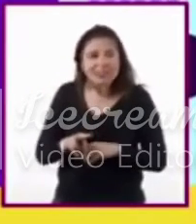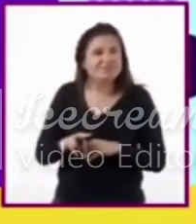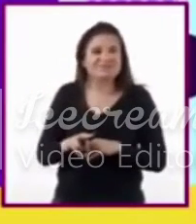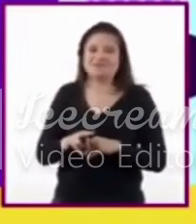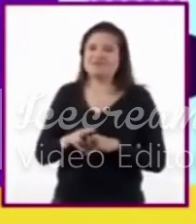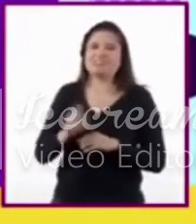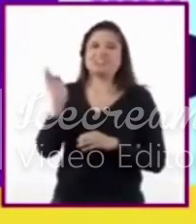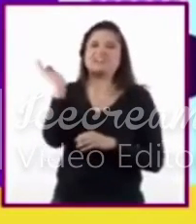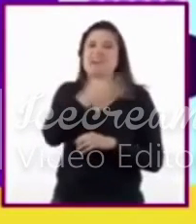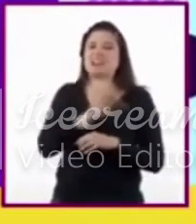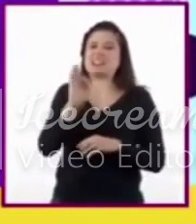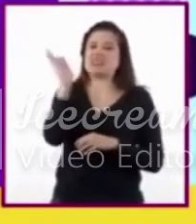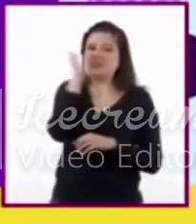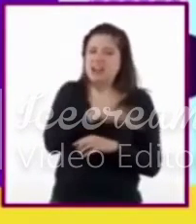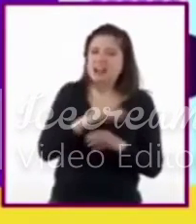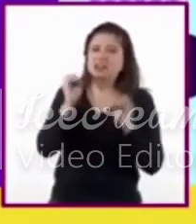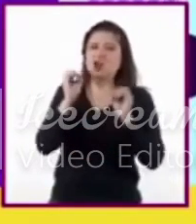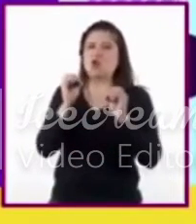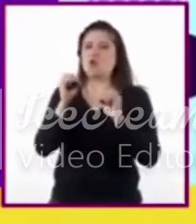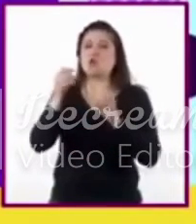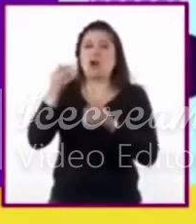o proviene de una fuente fiable.